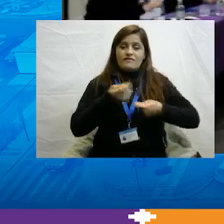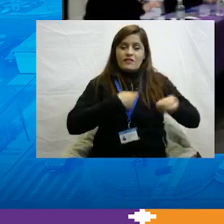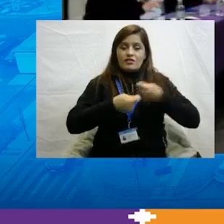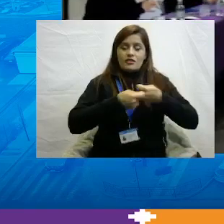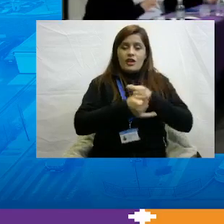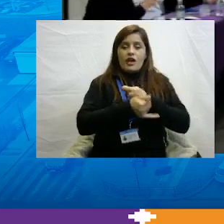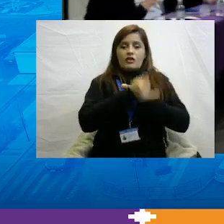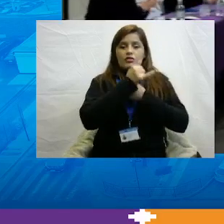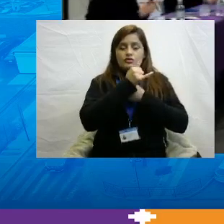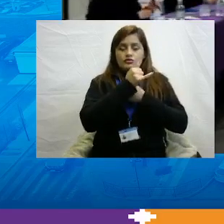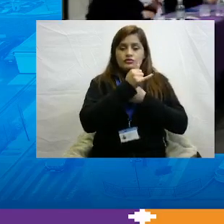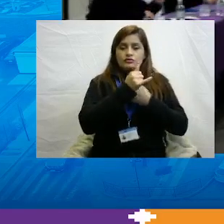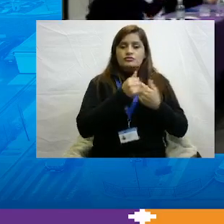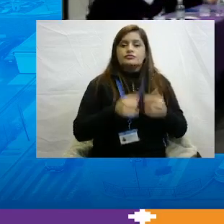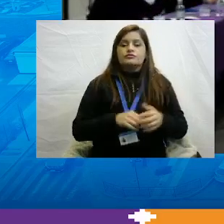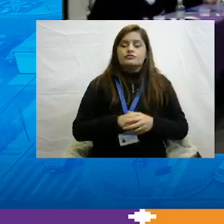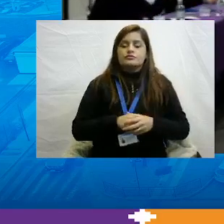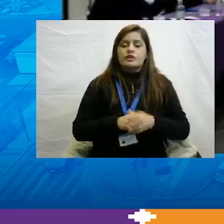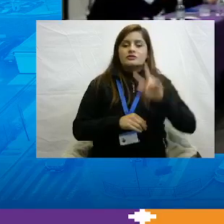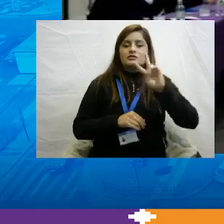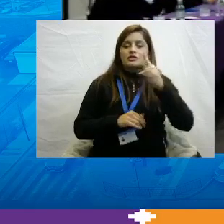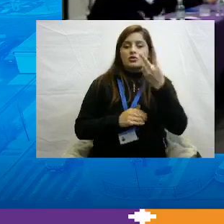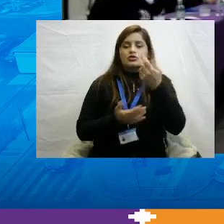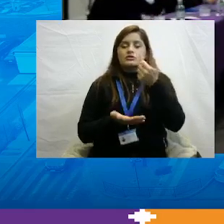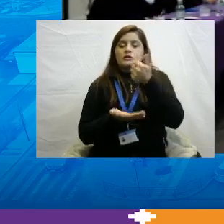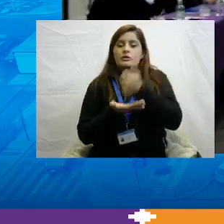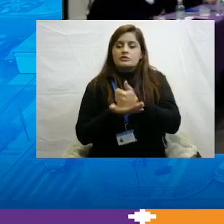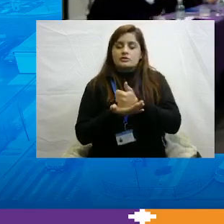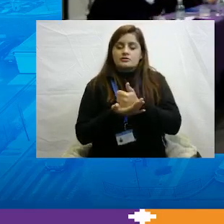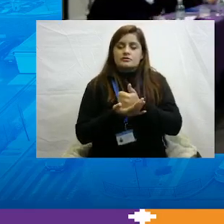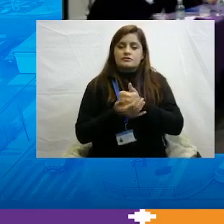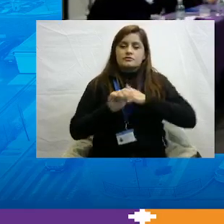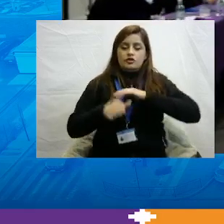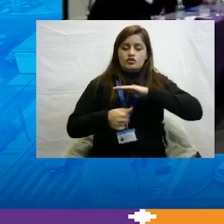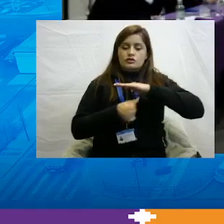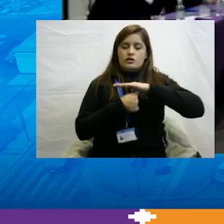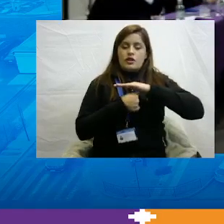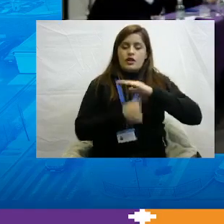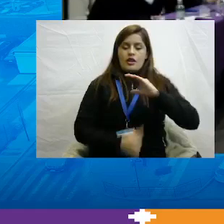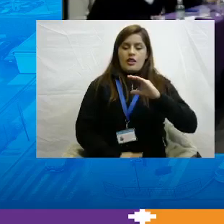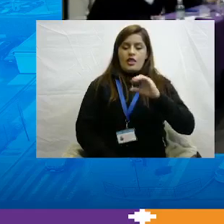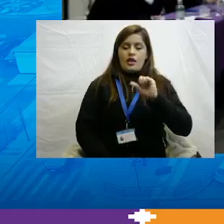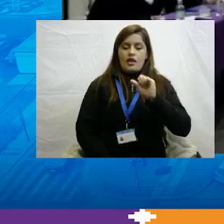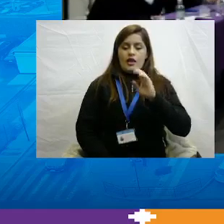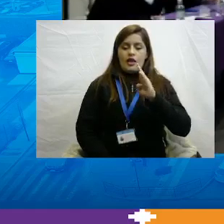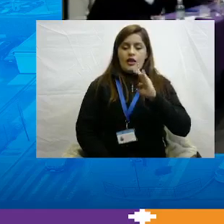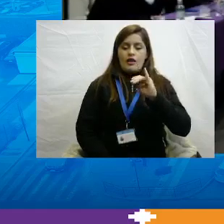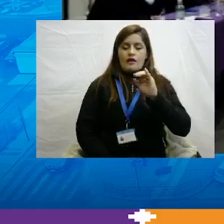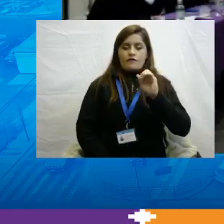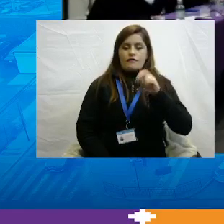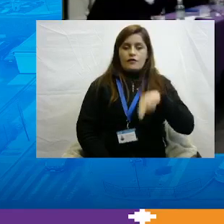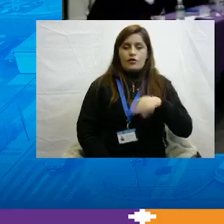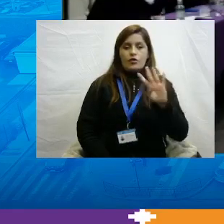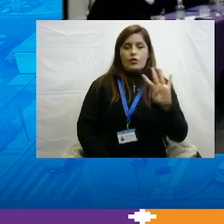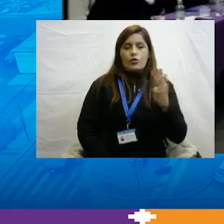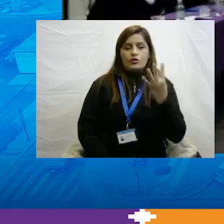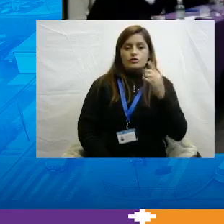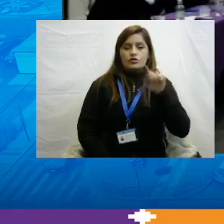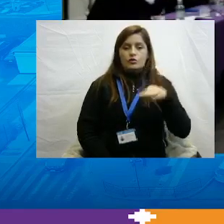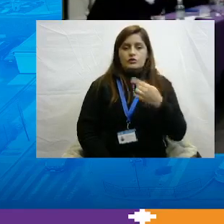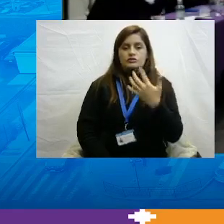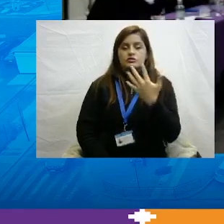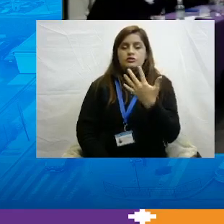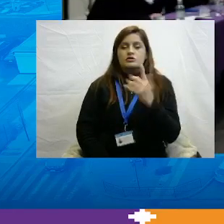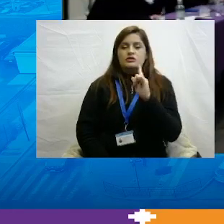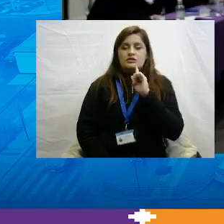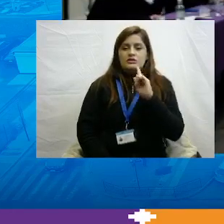Cavián. Buenas tardes, alcaldesa, buenas tardes a todas y a todos. El punto 4.5, ya tuvo la comisión de